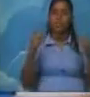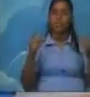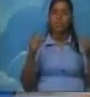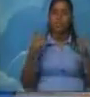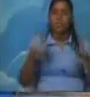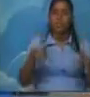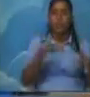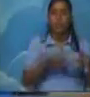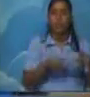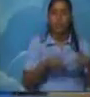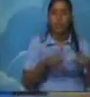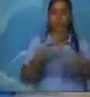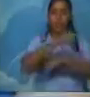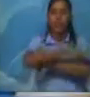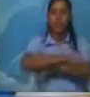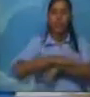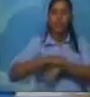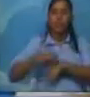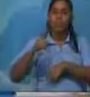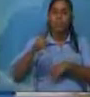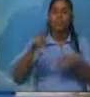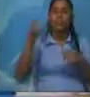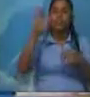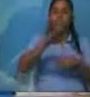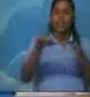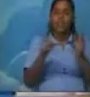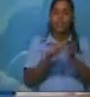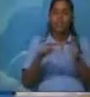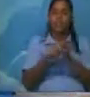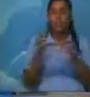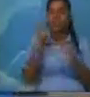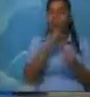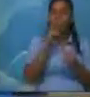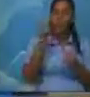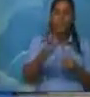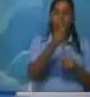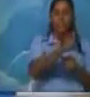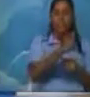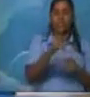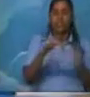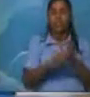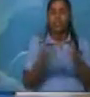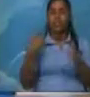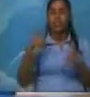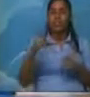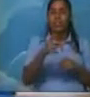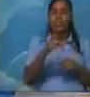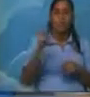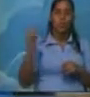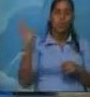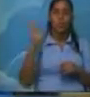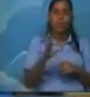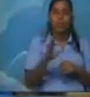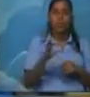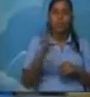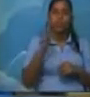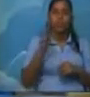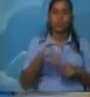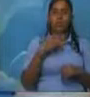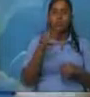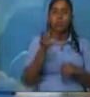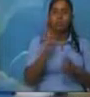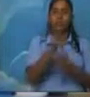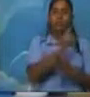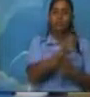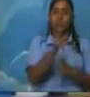bonitas los animales andan donde no hay gente donde está la gente los animales no me pueden pegar un tiro esa